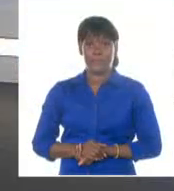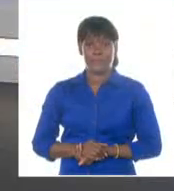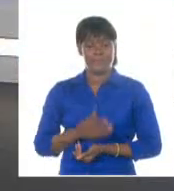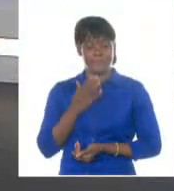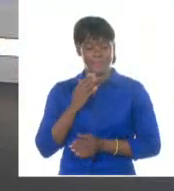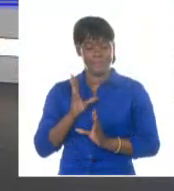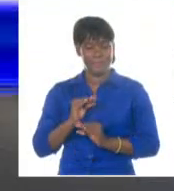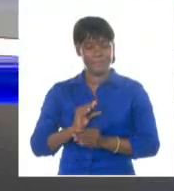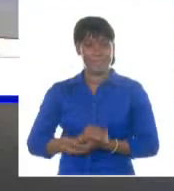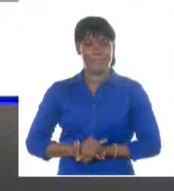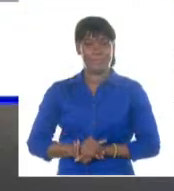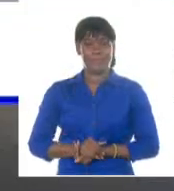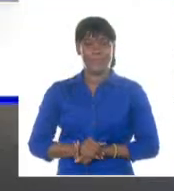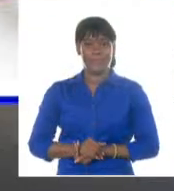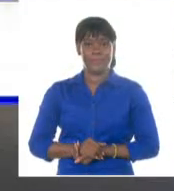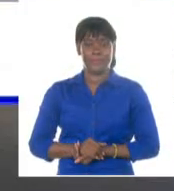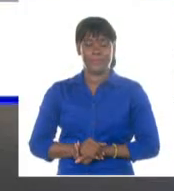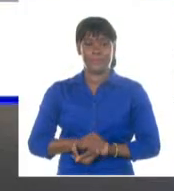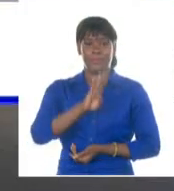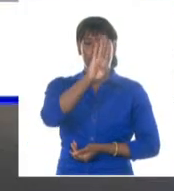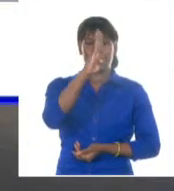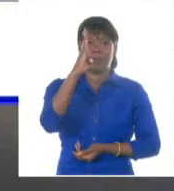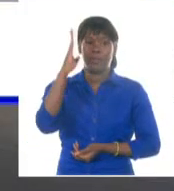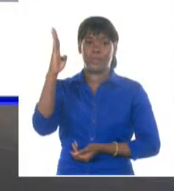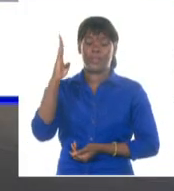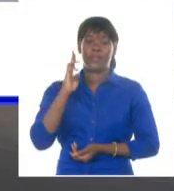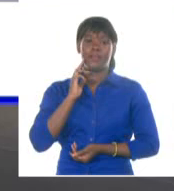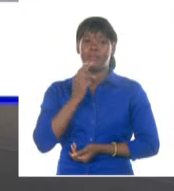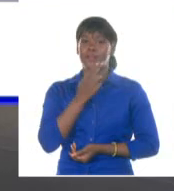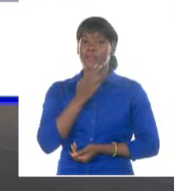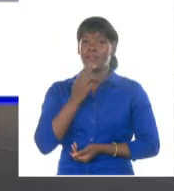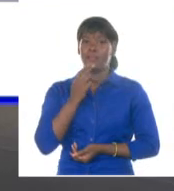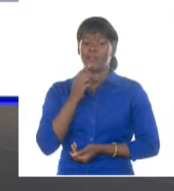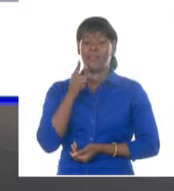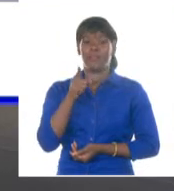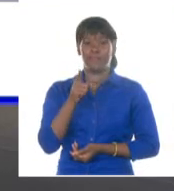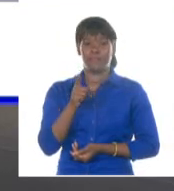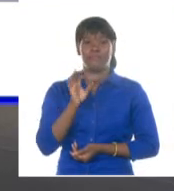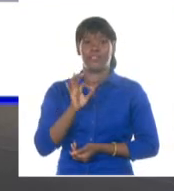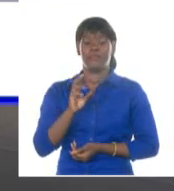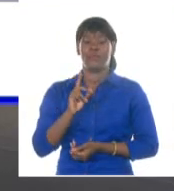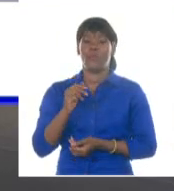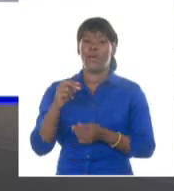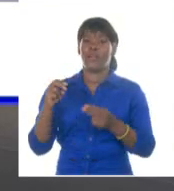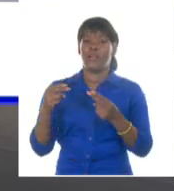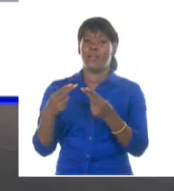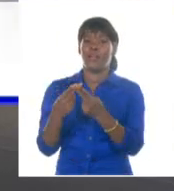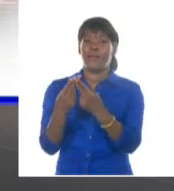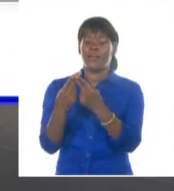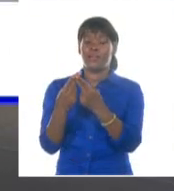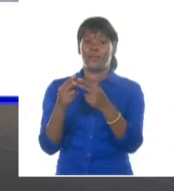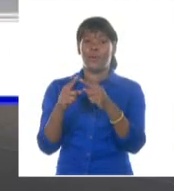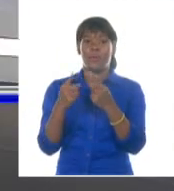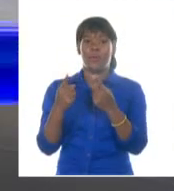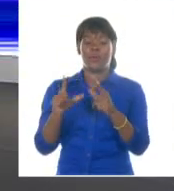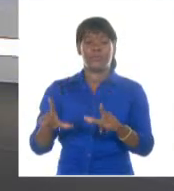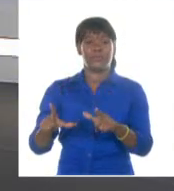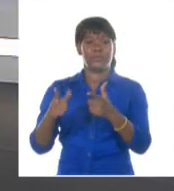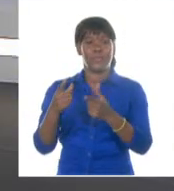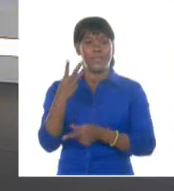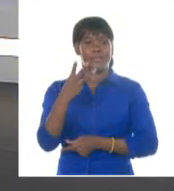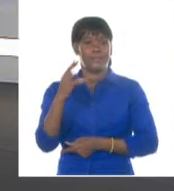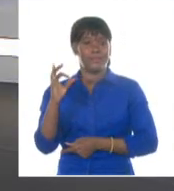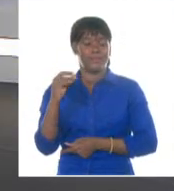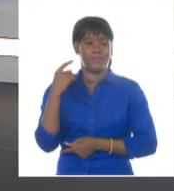Muy buenas noches. La Biblioteca Nacional José Martí fue sede de un encuentro dedicado a conmemorar los 30 años de la Fundación Alejo